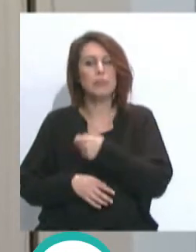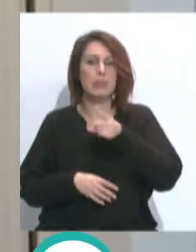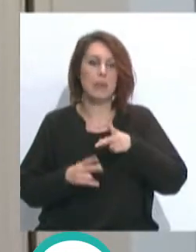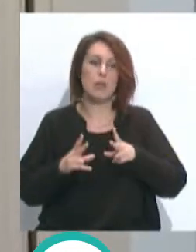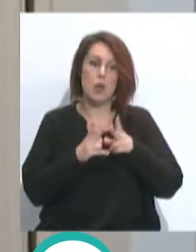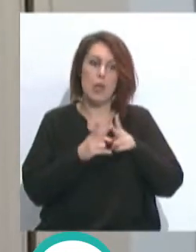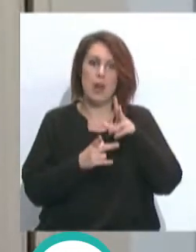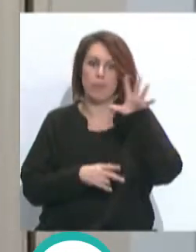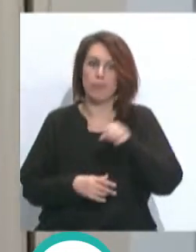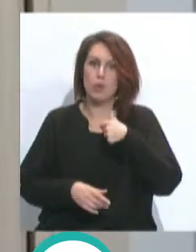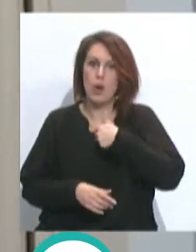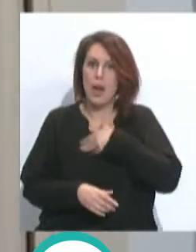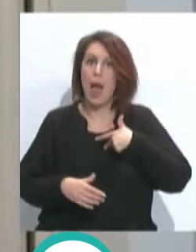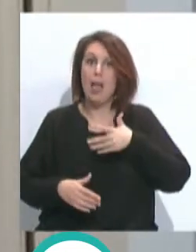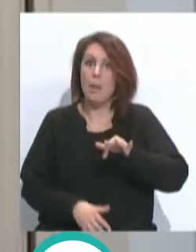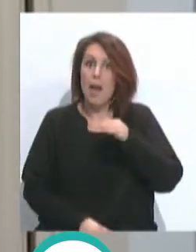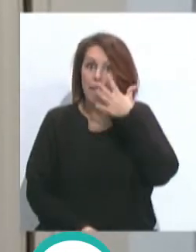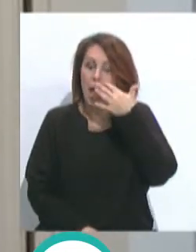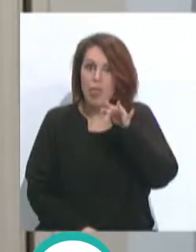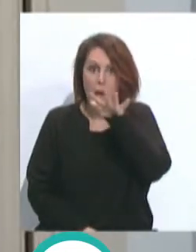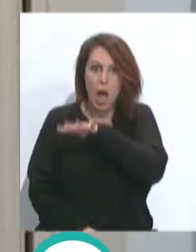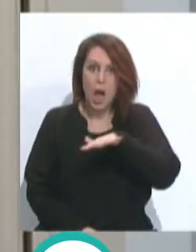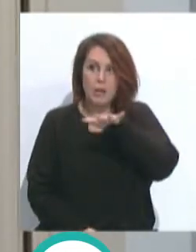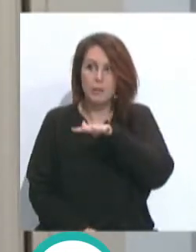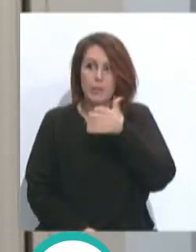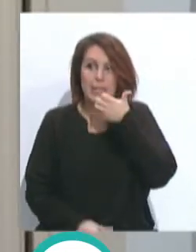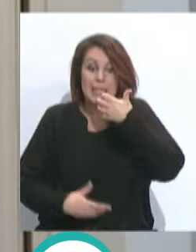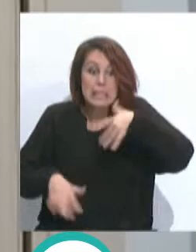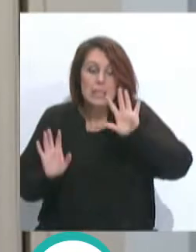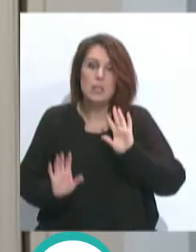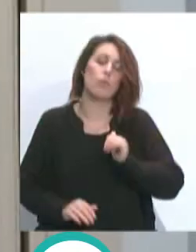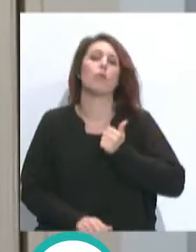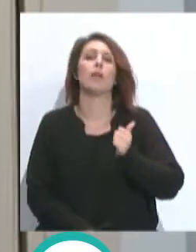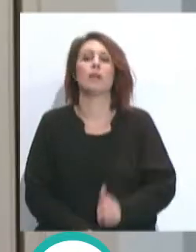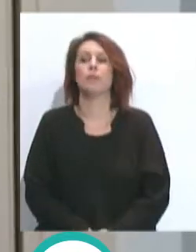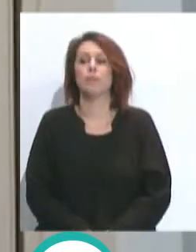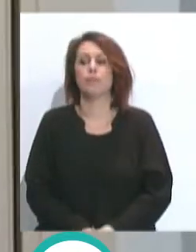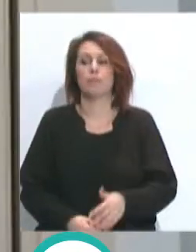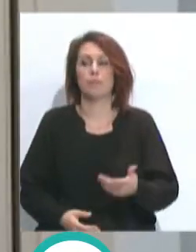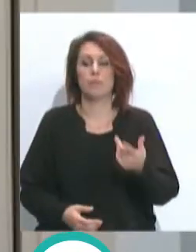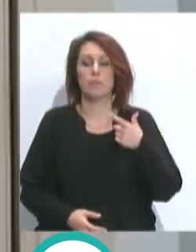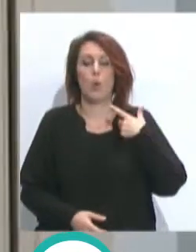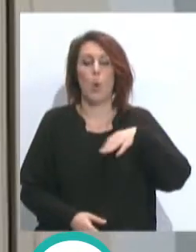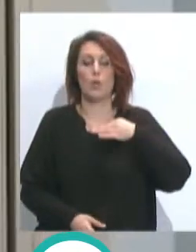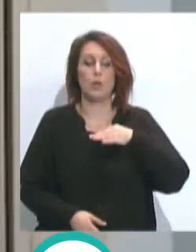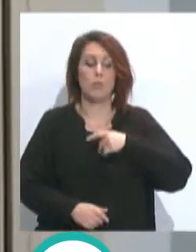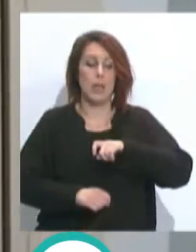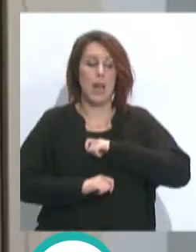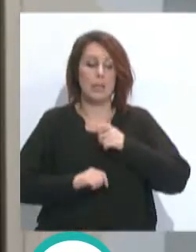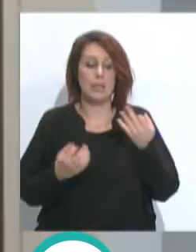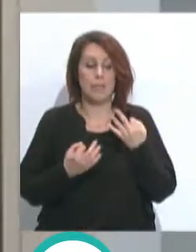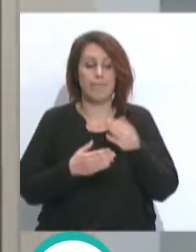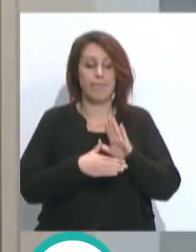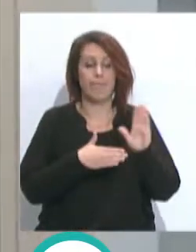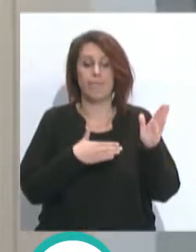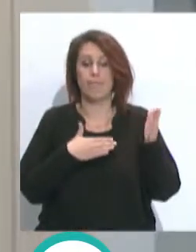de sociales que yo quiera y además en Francia. Así, si se diera la oportunidad. Así que esto lo único que me provoca a mí es cerrarme más